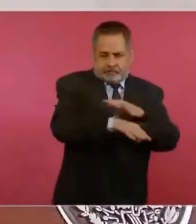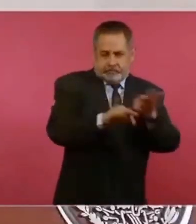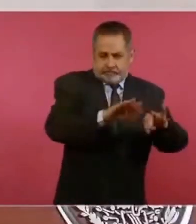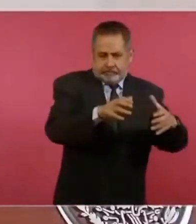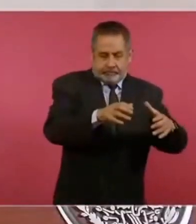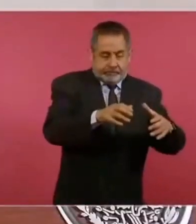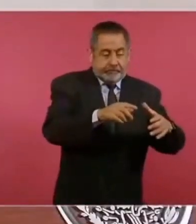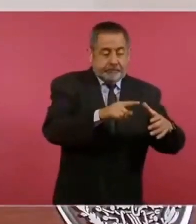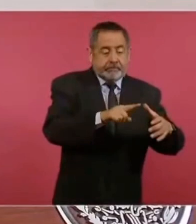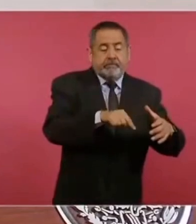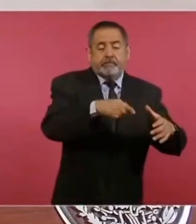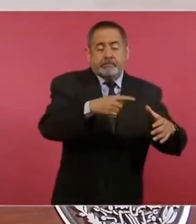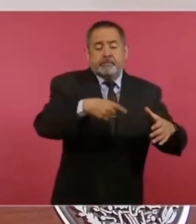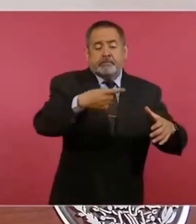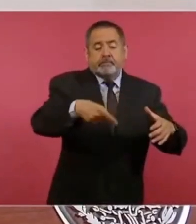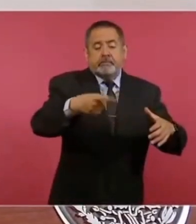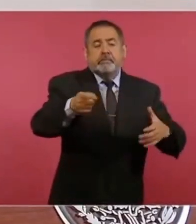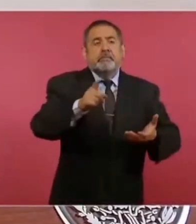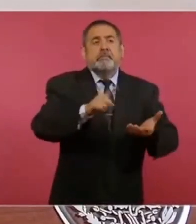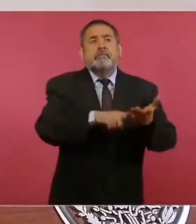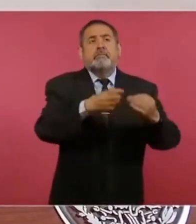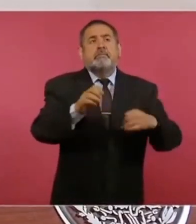en el 94,